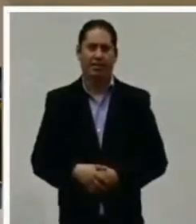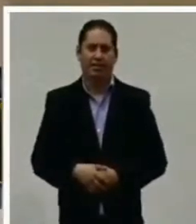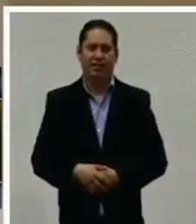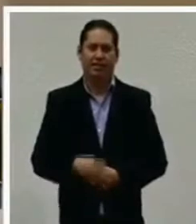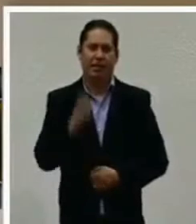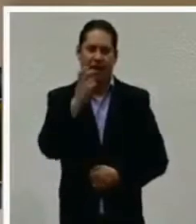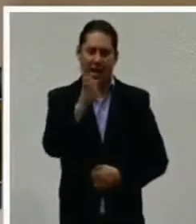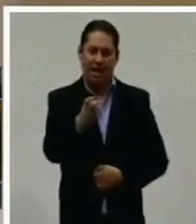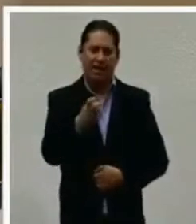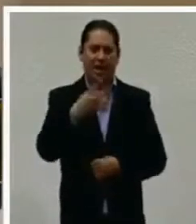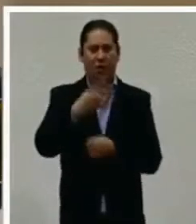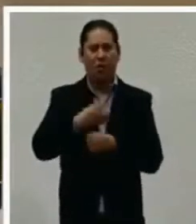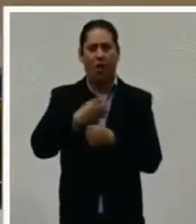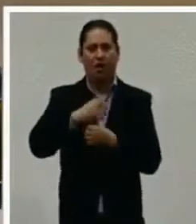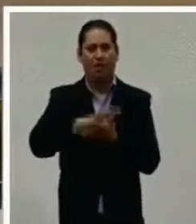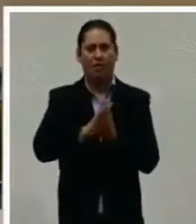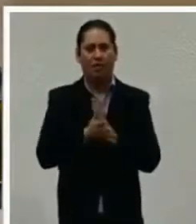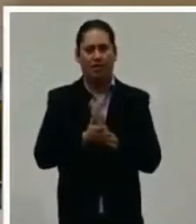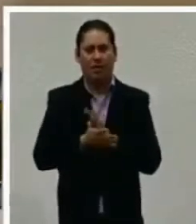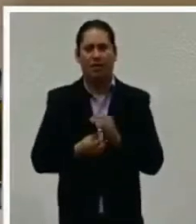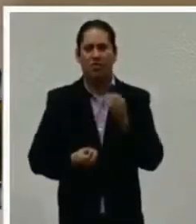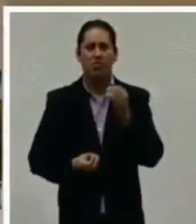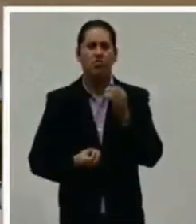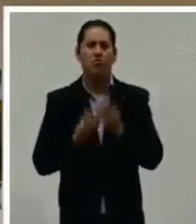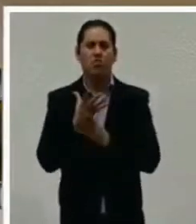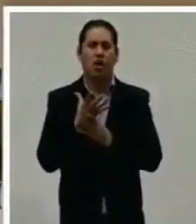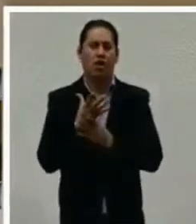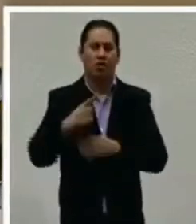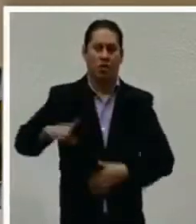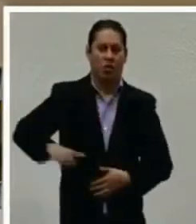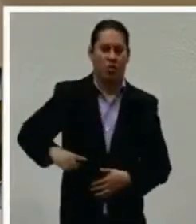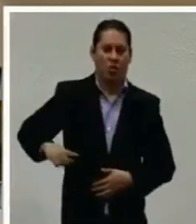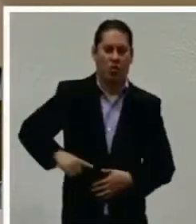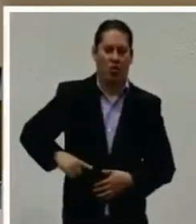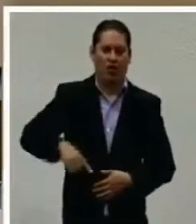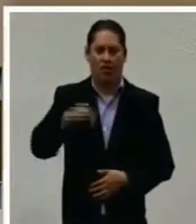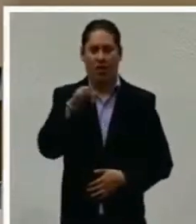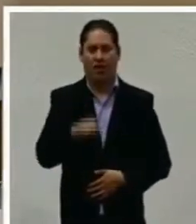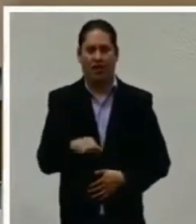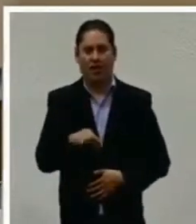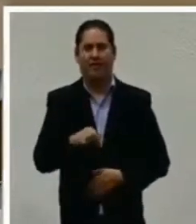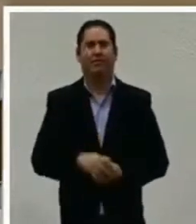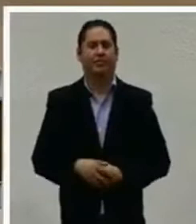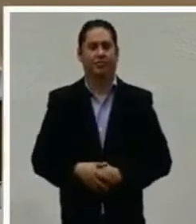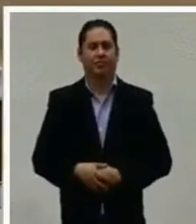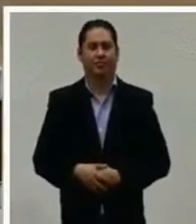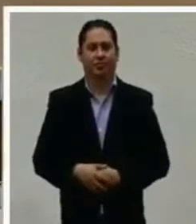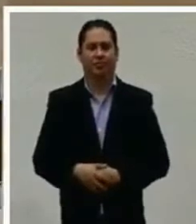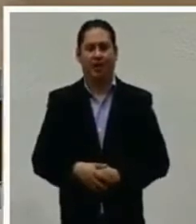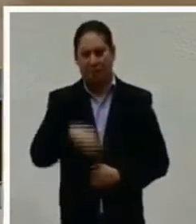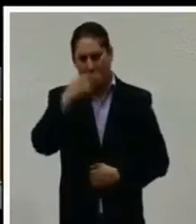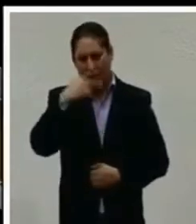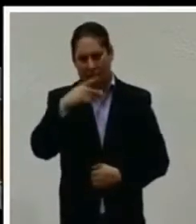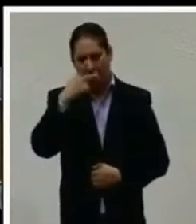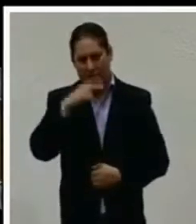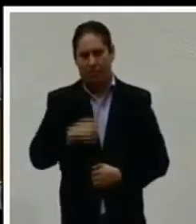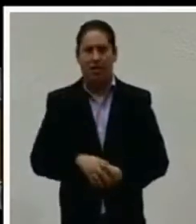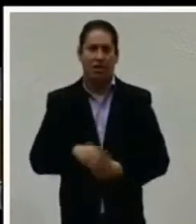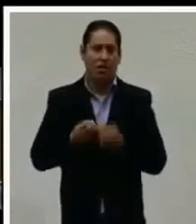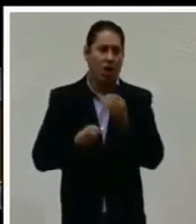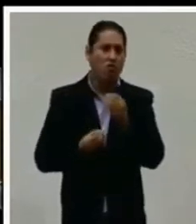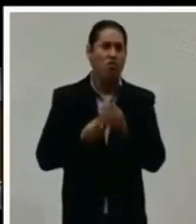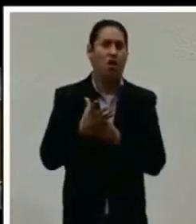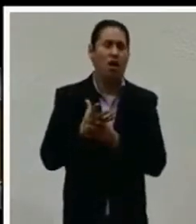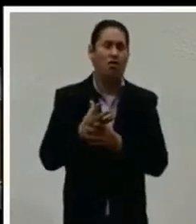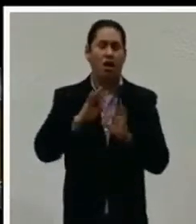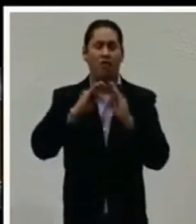esta cuarta transformación y este nuevo sistema político y nuevo sistema gubernamental en México y esta nueva forma de